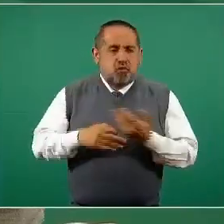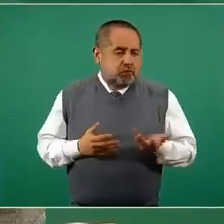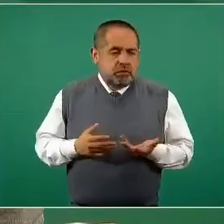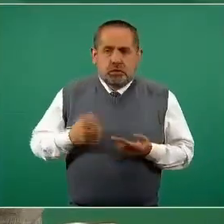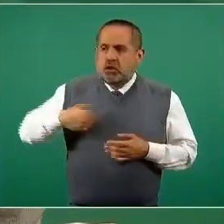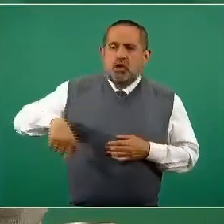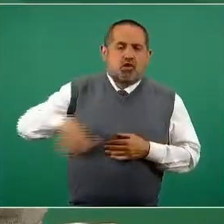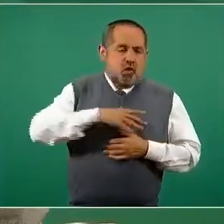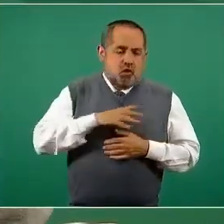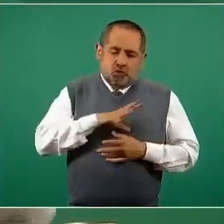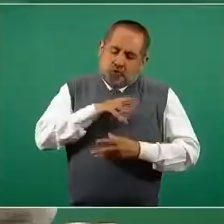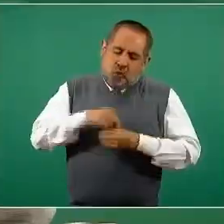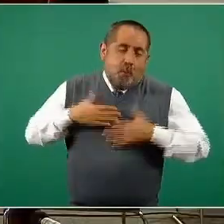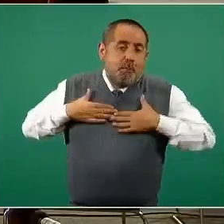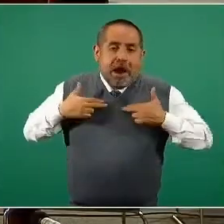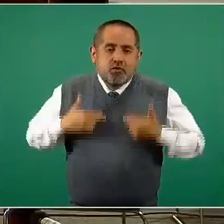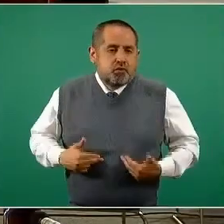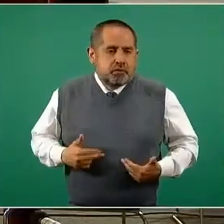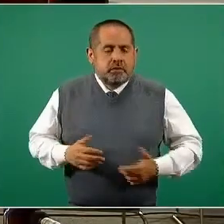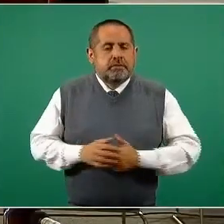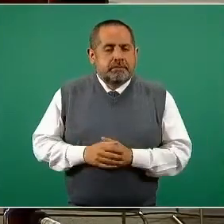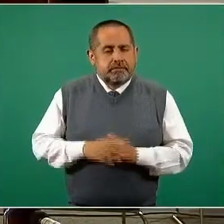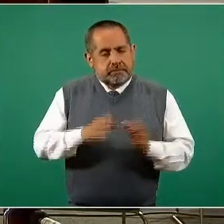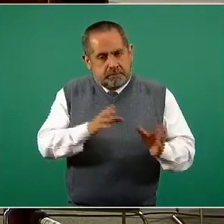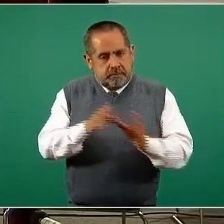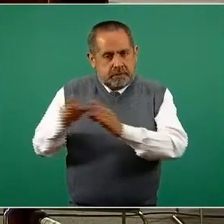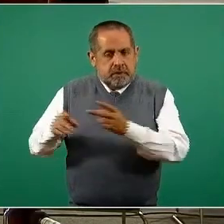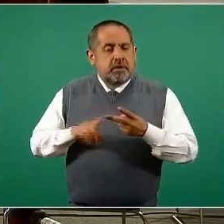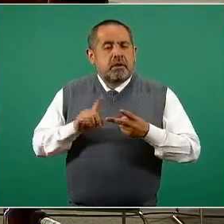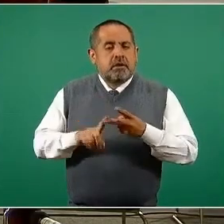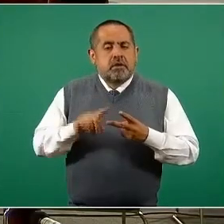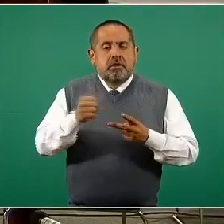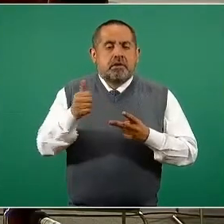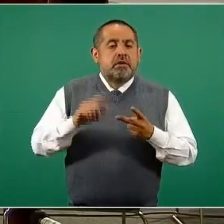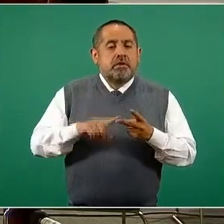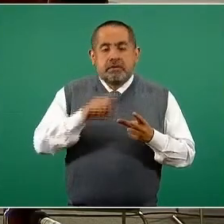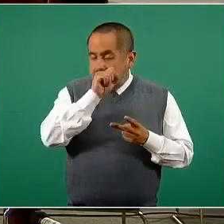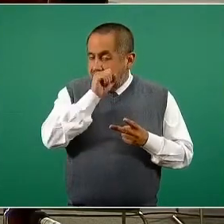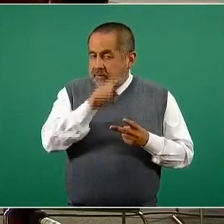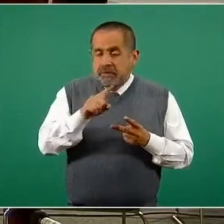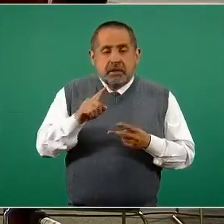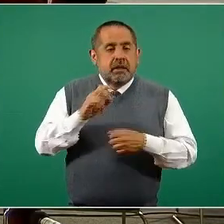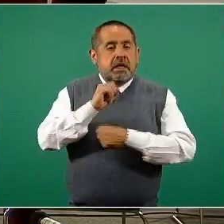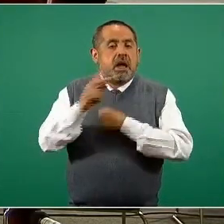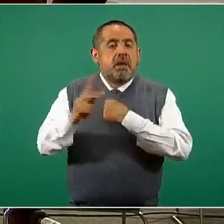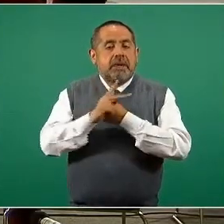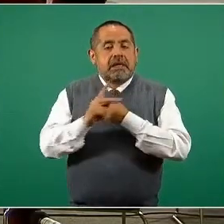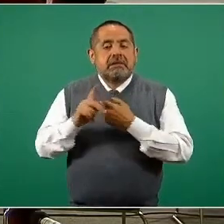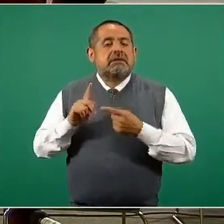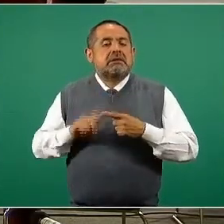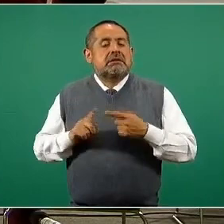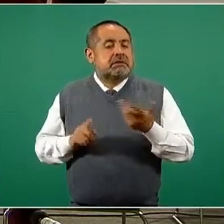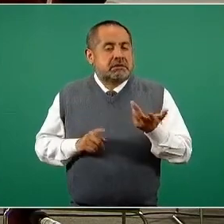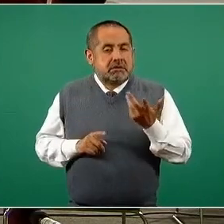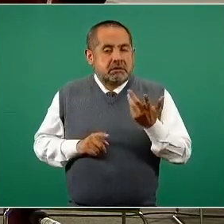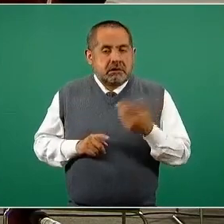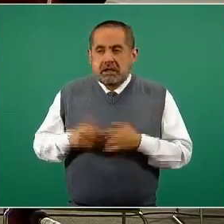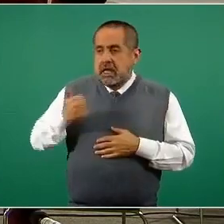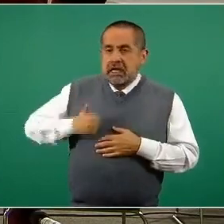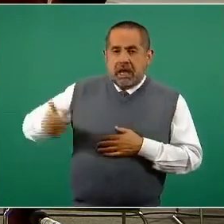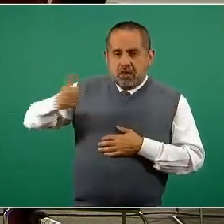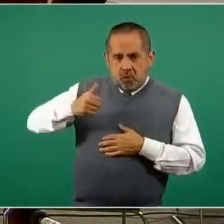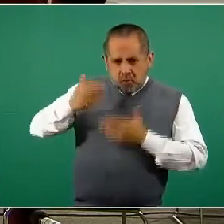somos parte de la humanidad. Ahora, otro mecanismo es que los países echen a andar sus